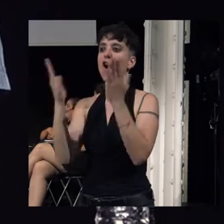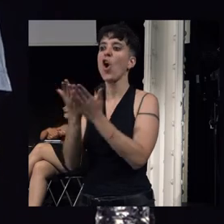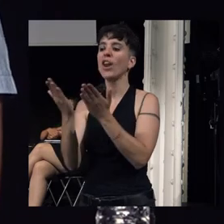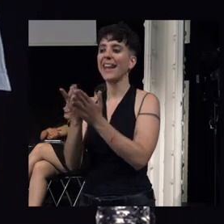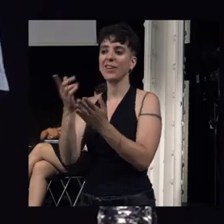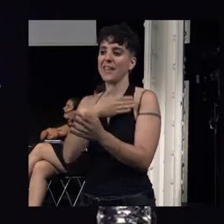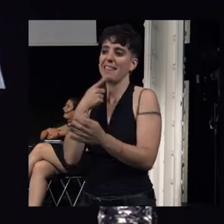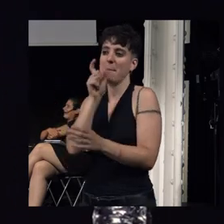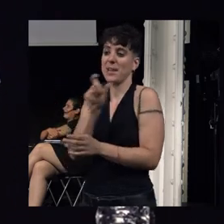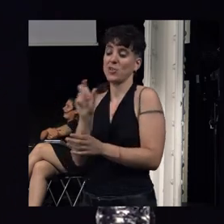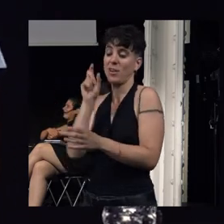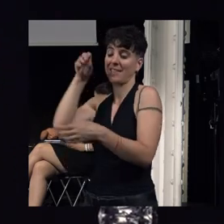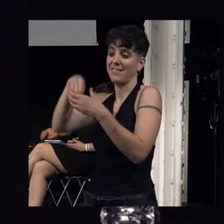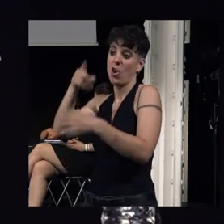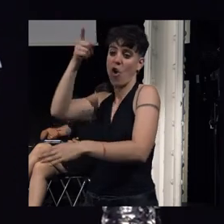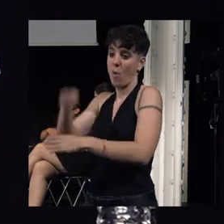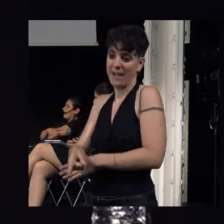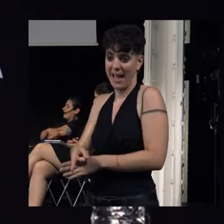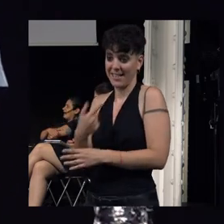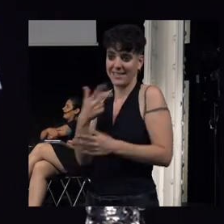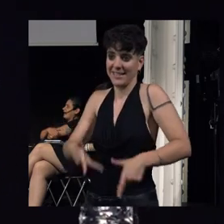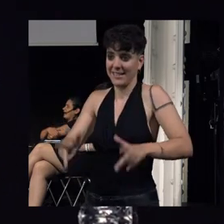que comerse eso.